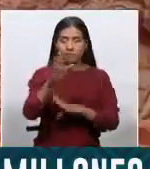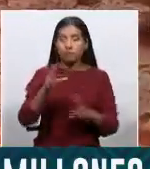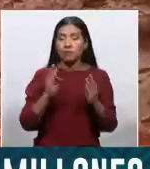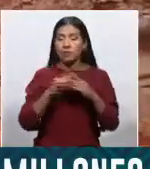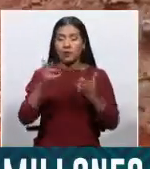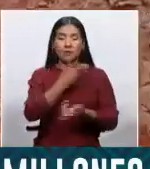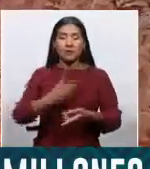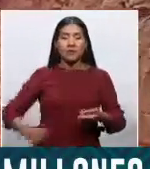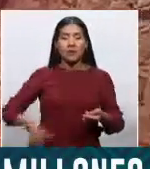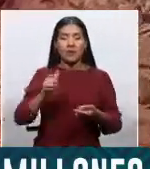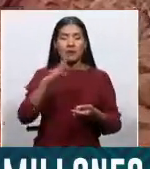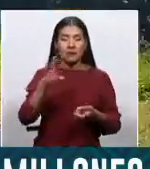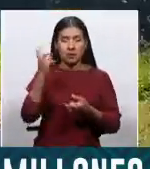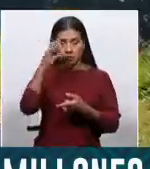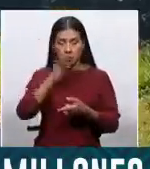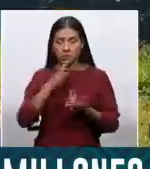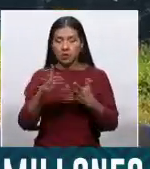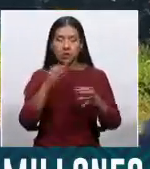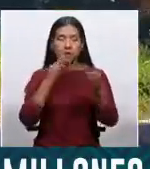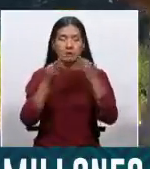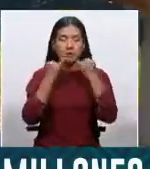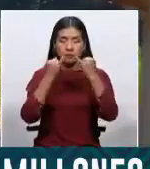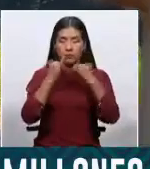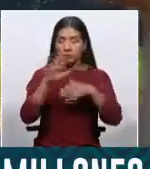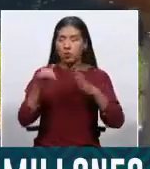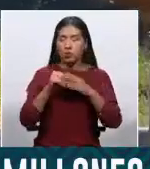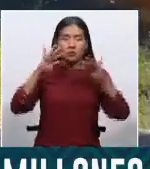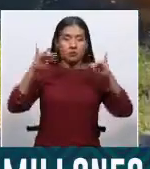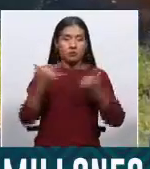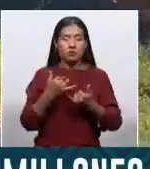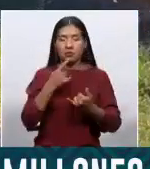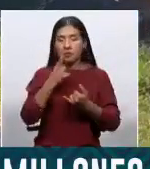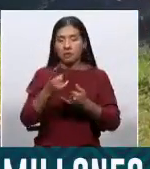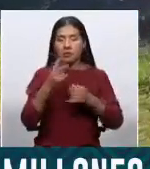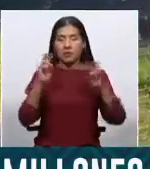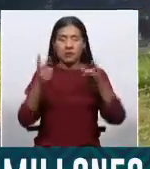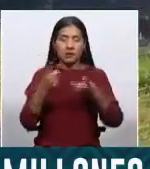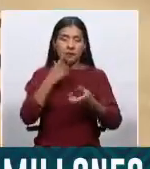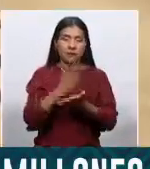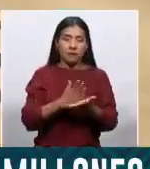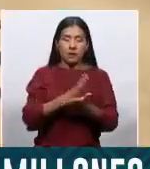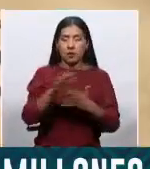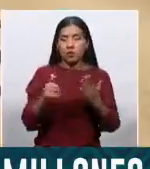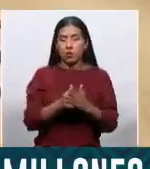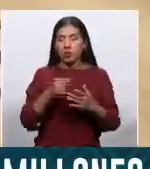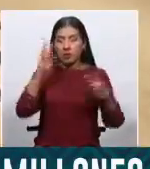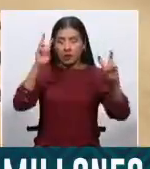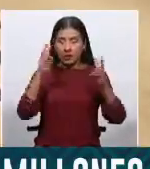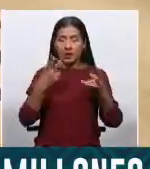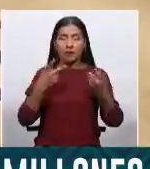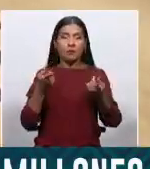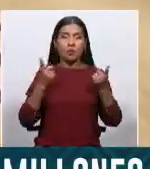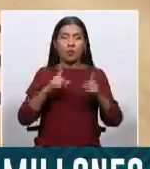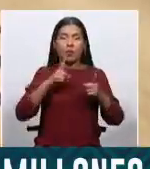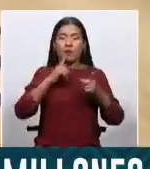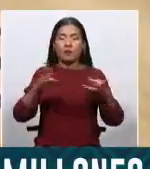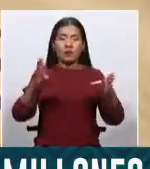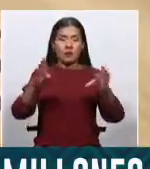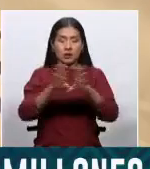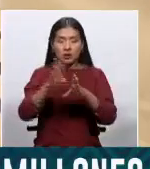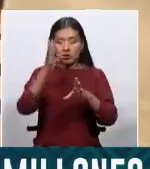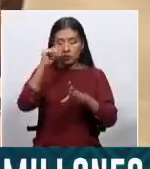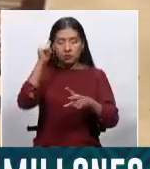de la ABC, Henry Nina, informó en la audiencia pública de rendición de cuentas final 2022 que la entidad cerró la gestión con un récord